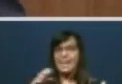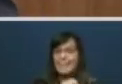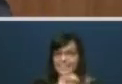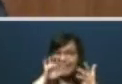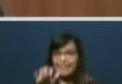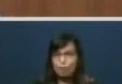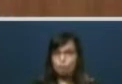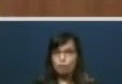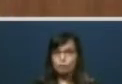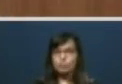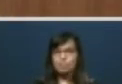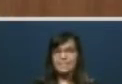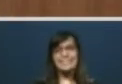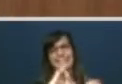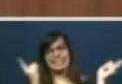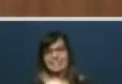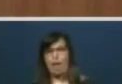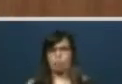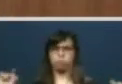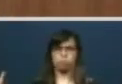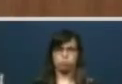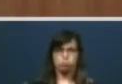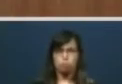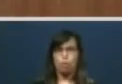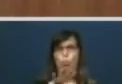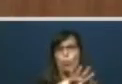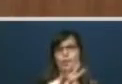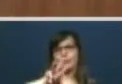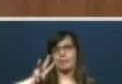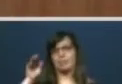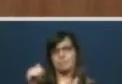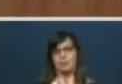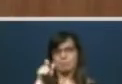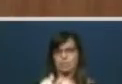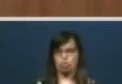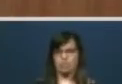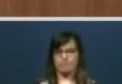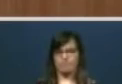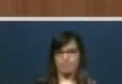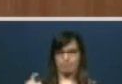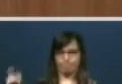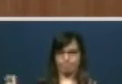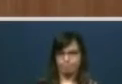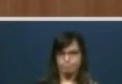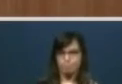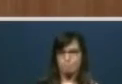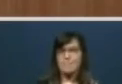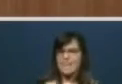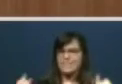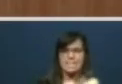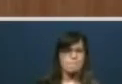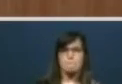león acumuló por contra una pérdida de más de 43 mil habitantes la crisis económica ha golpeado con fuerza